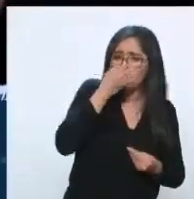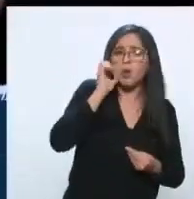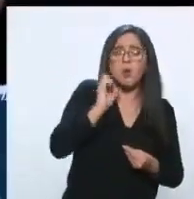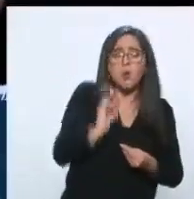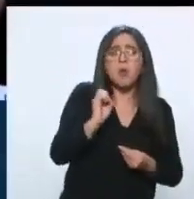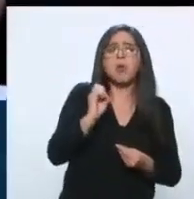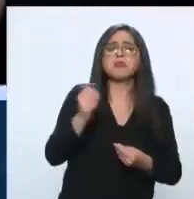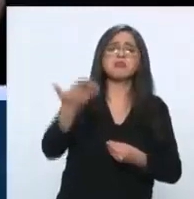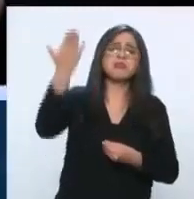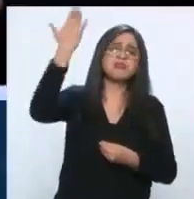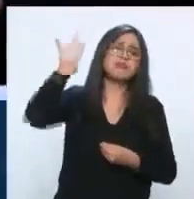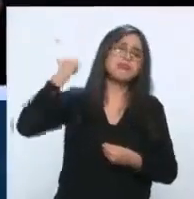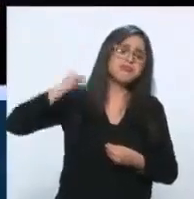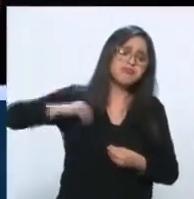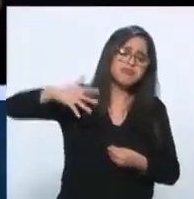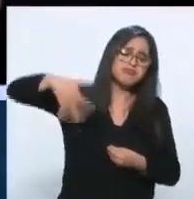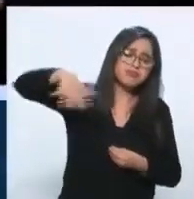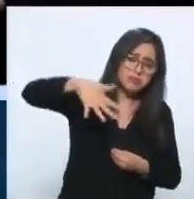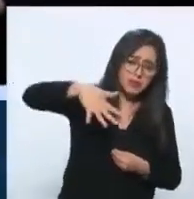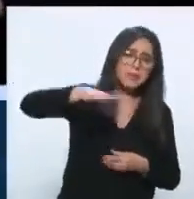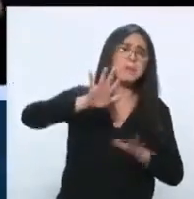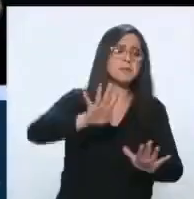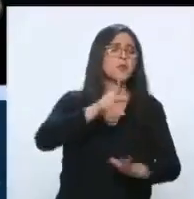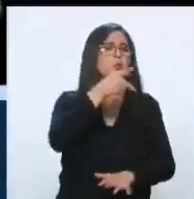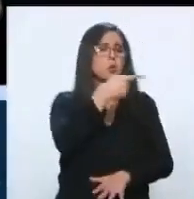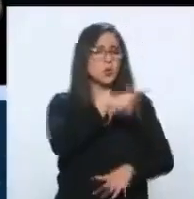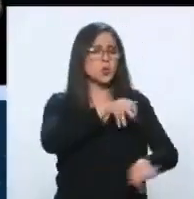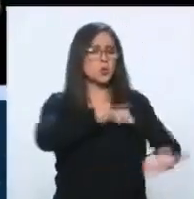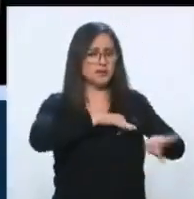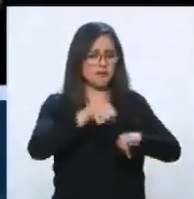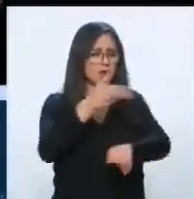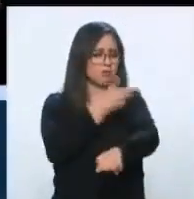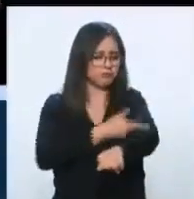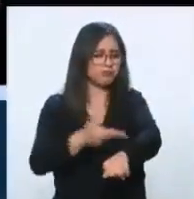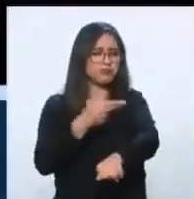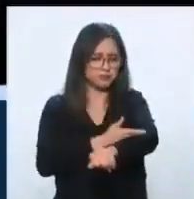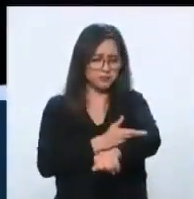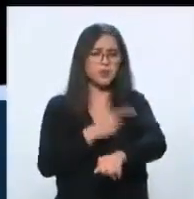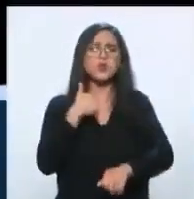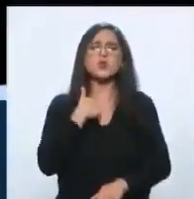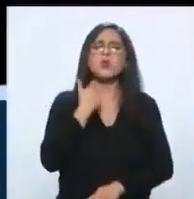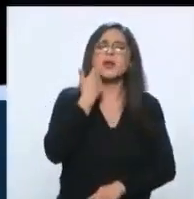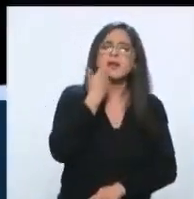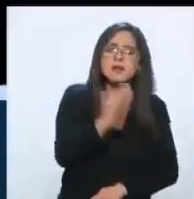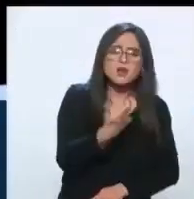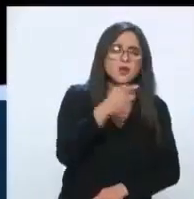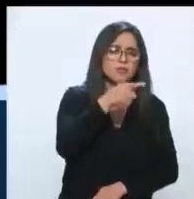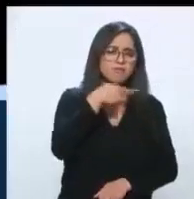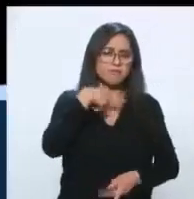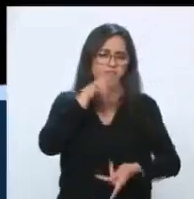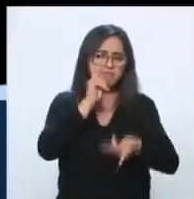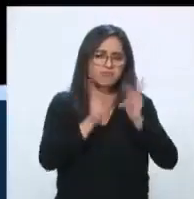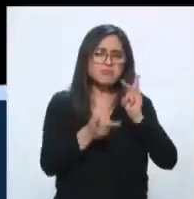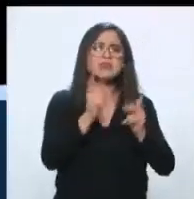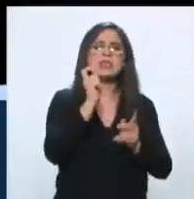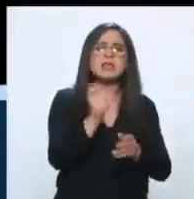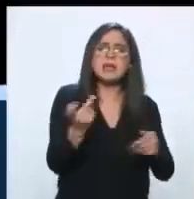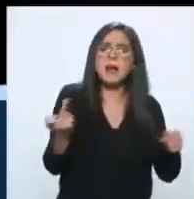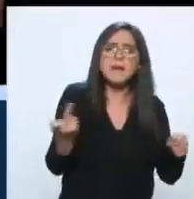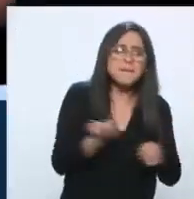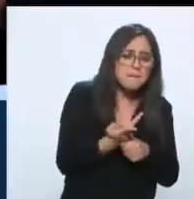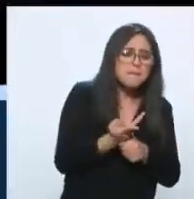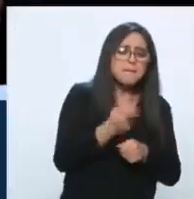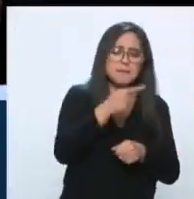a partir de los esfuerzos que han realizado, Carla, me gustaría que viéramos ahora un poco los resultados medidos desde el punto